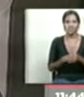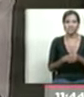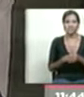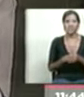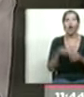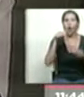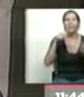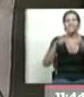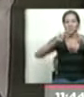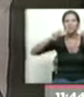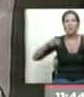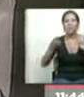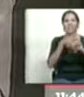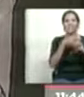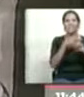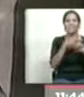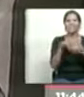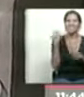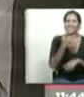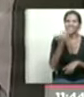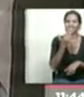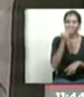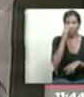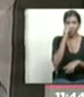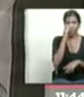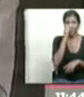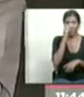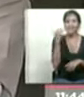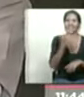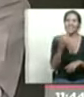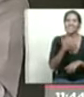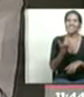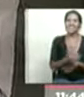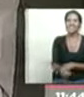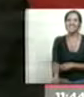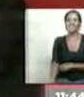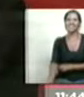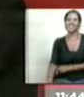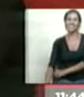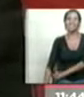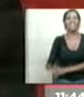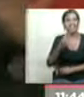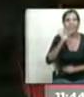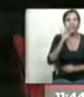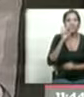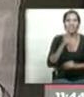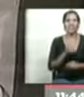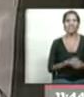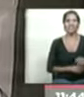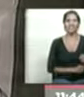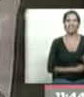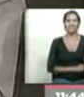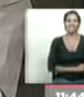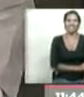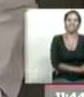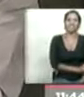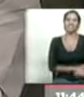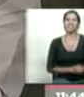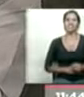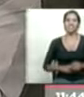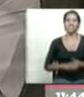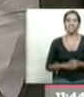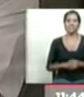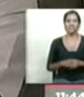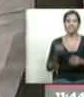Ahorita buscamos la etiqueta. Mira, tenemos Dale café, por favor. Por favor, denle café a Adisabel, por favor. Pero tenemos el